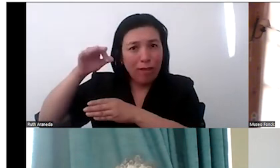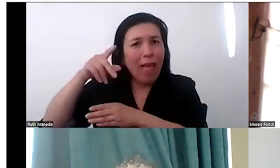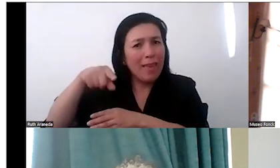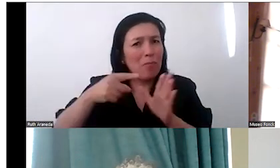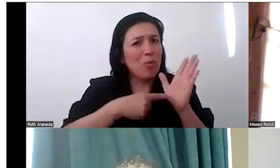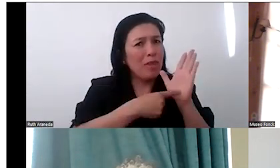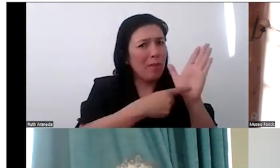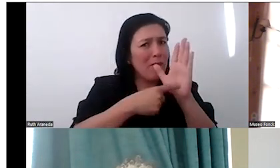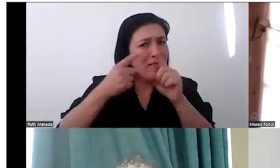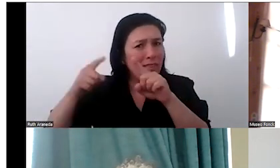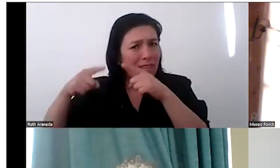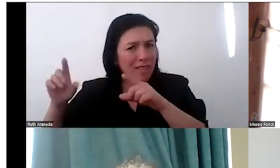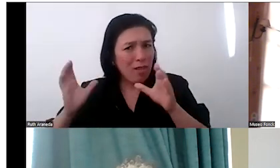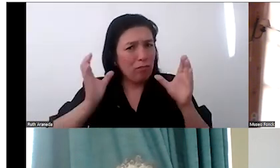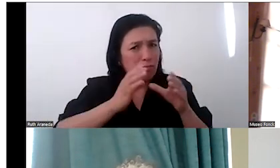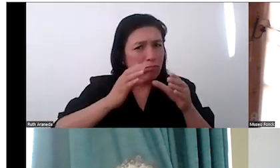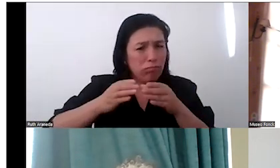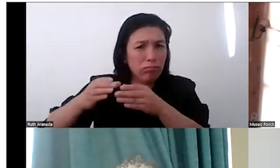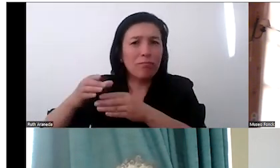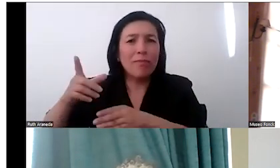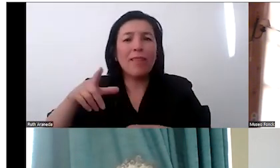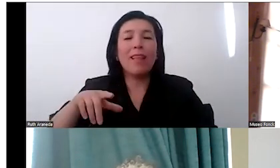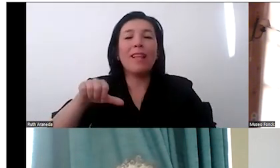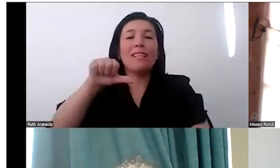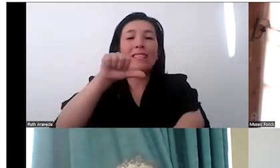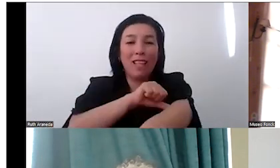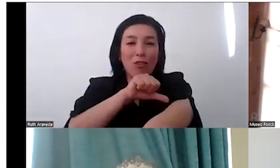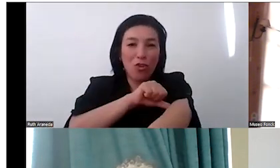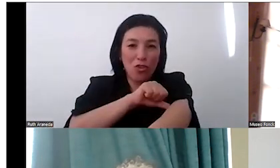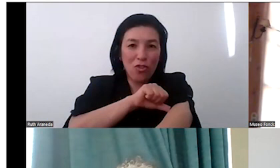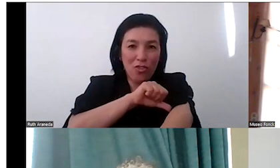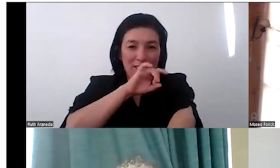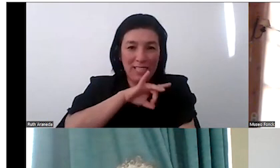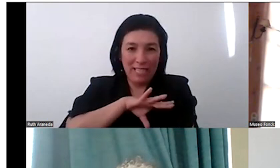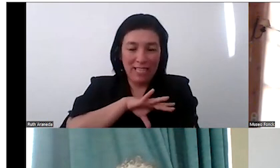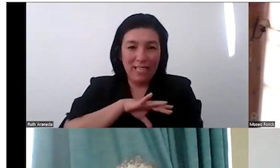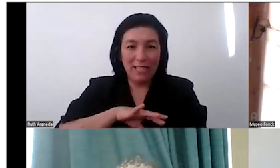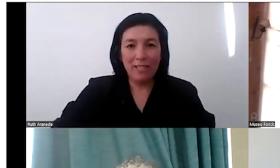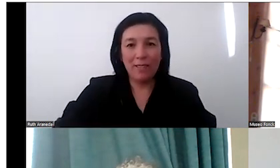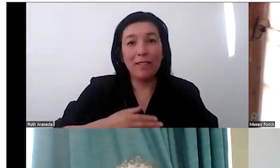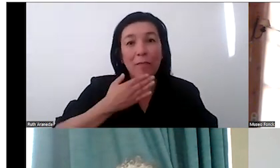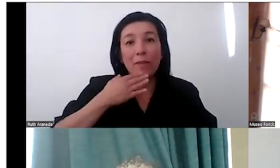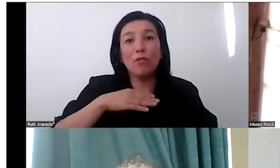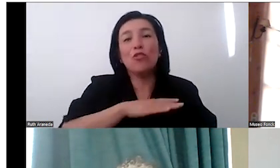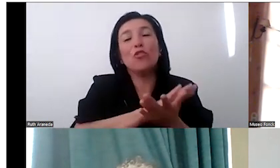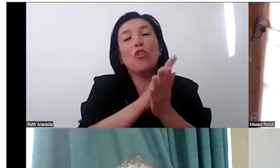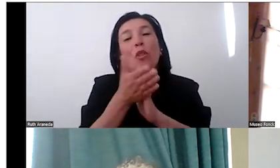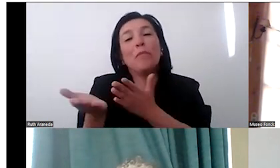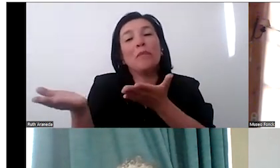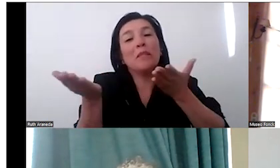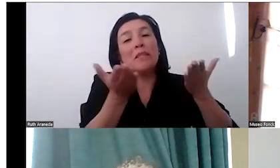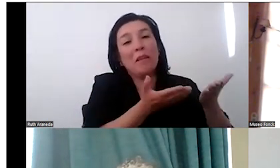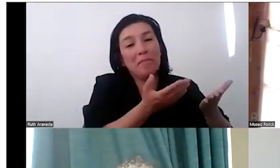muchas especies de la zona central de Chile que, bueno, están todos cordialmente invitados a